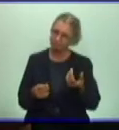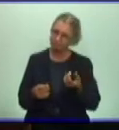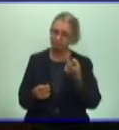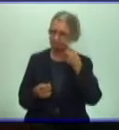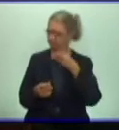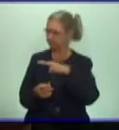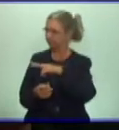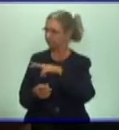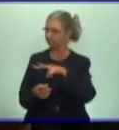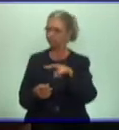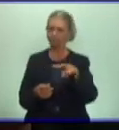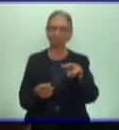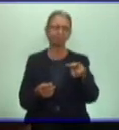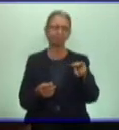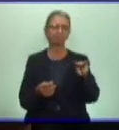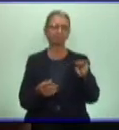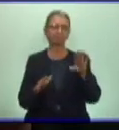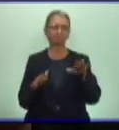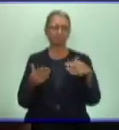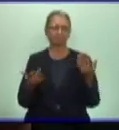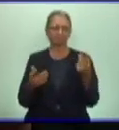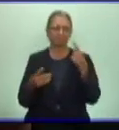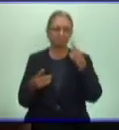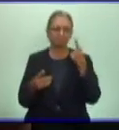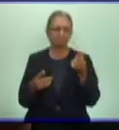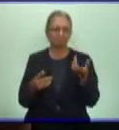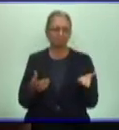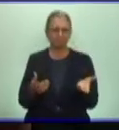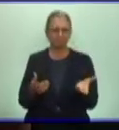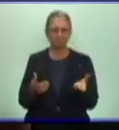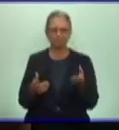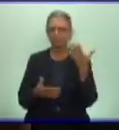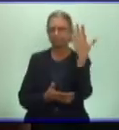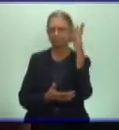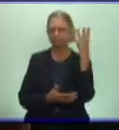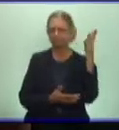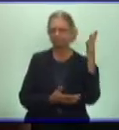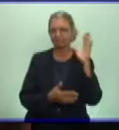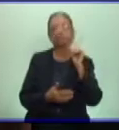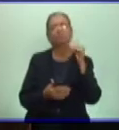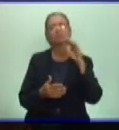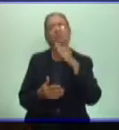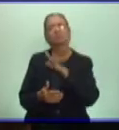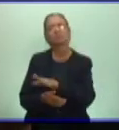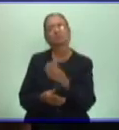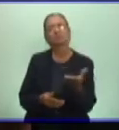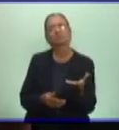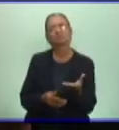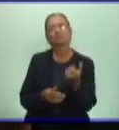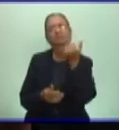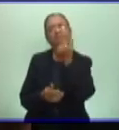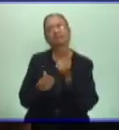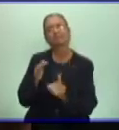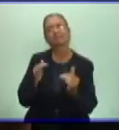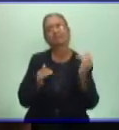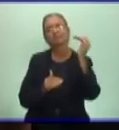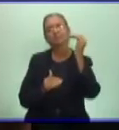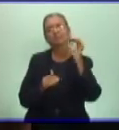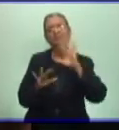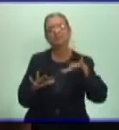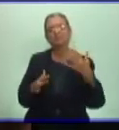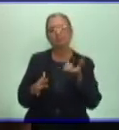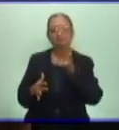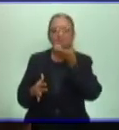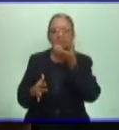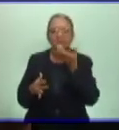o sea, la habilidad observar. ¿Qué ves? ¿Qué árboles? ¿Cuál es el más alto? ¿Qué frutos te dan? Mire, eso es el mundo en que